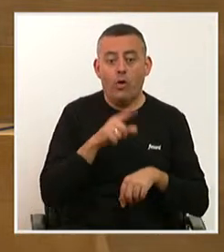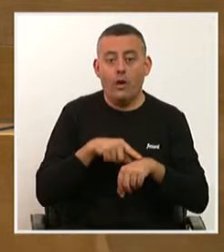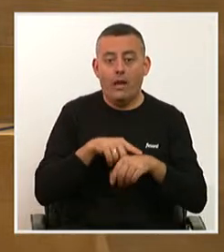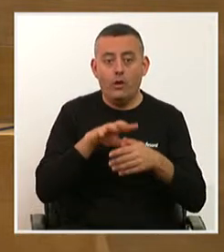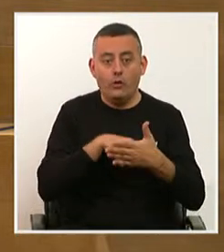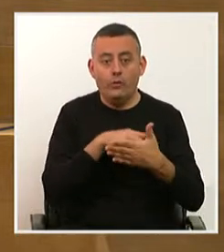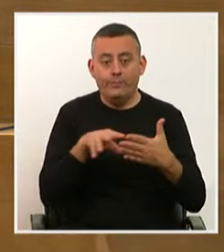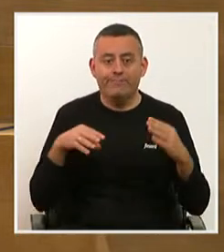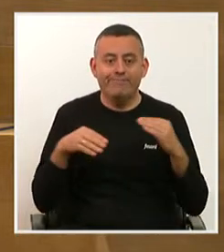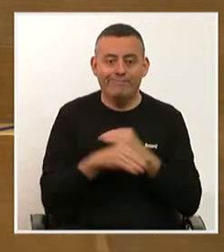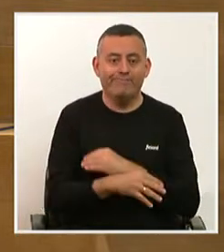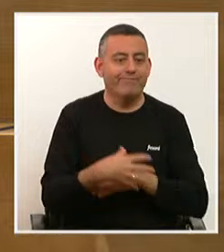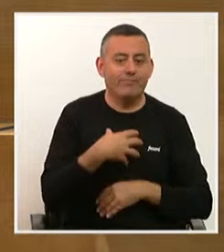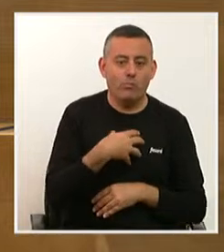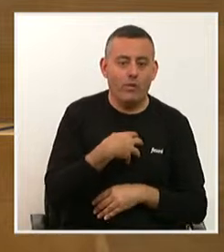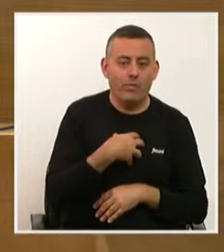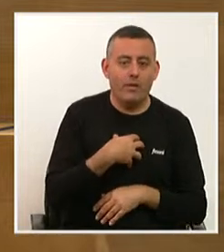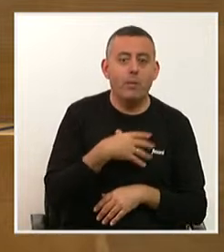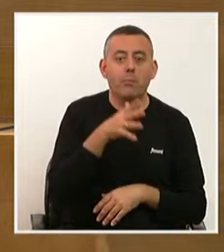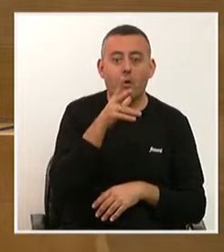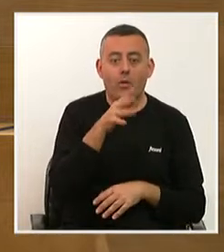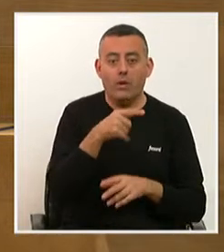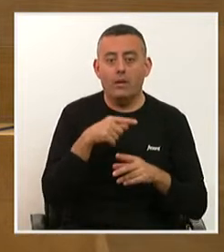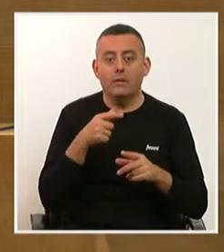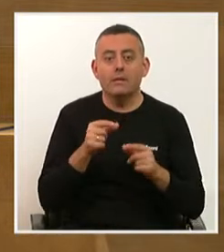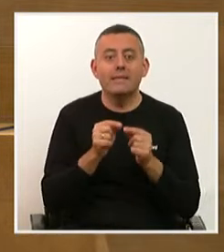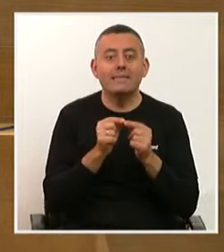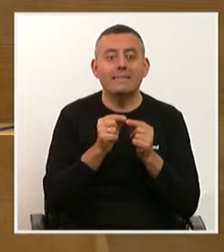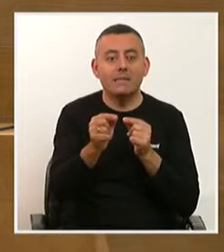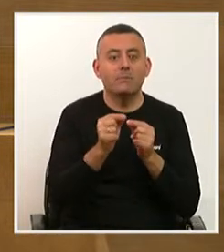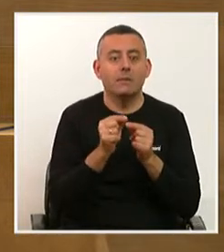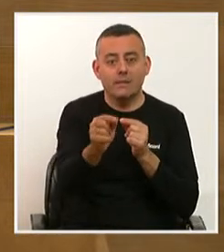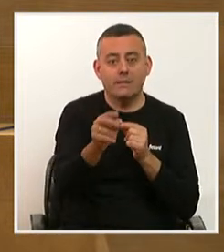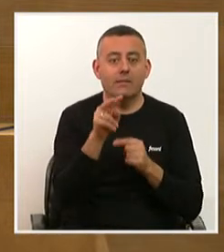person esteen streaming